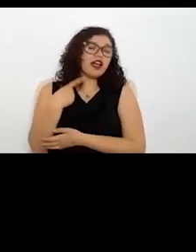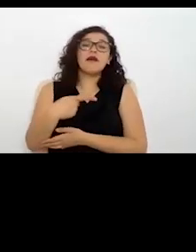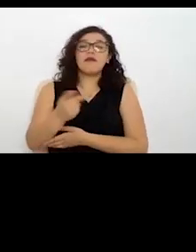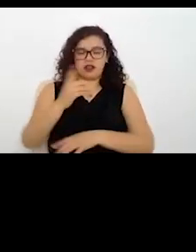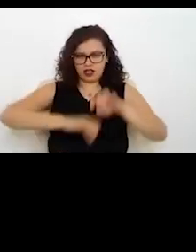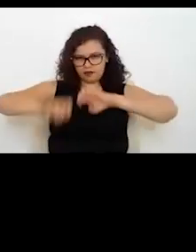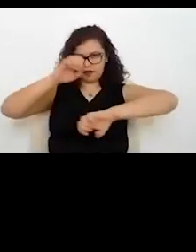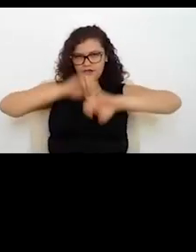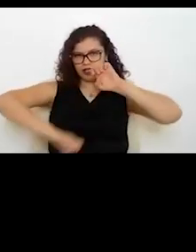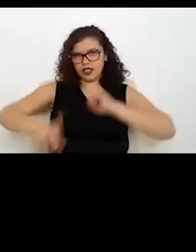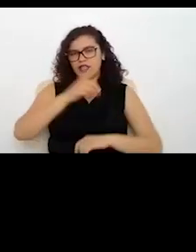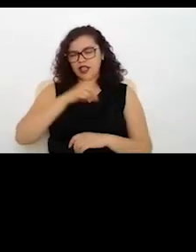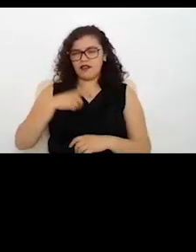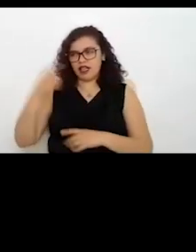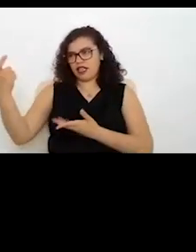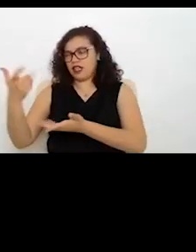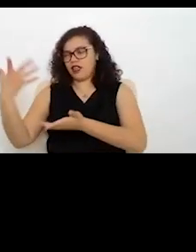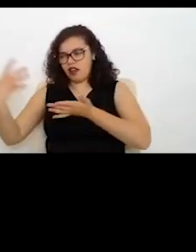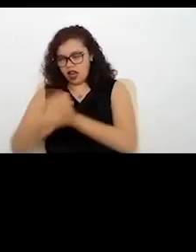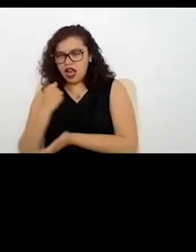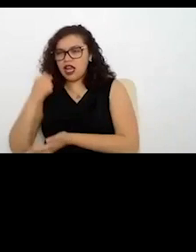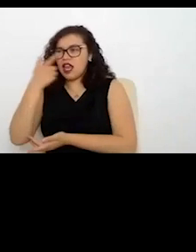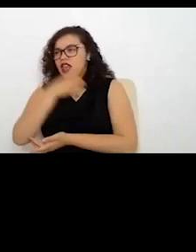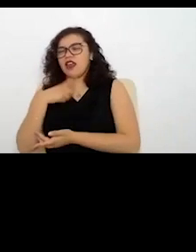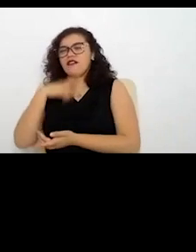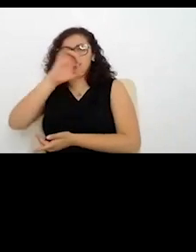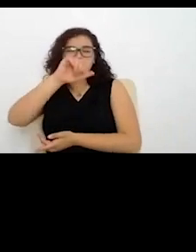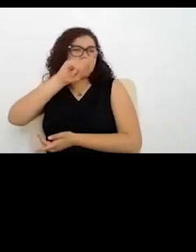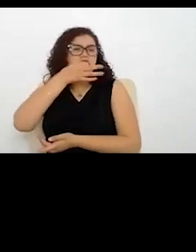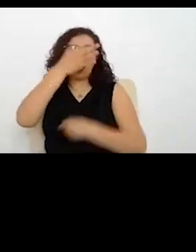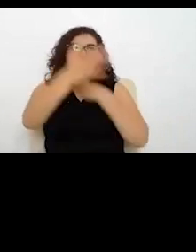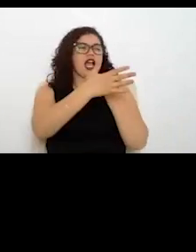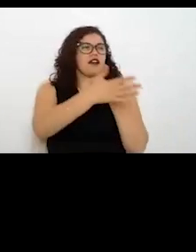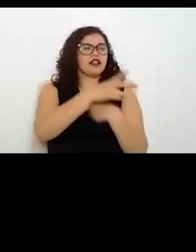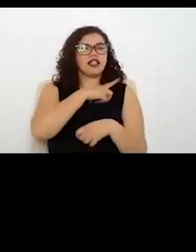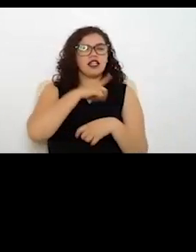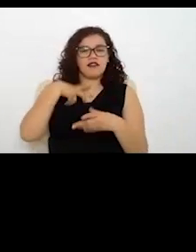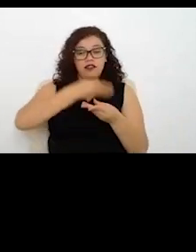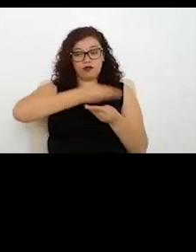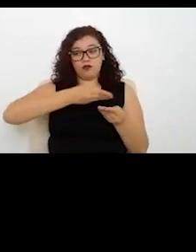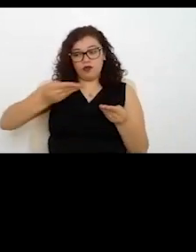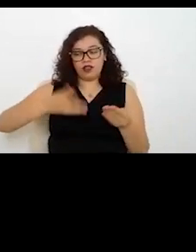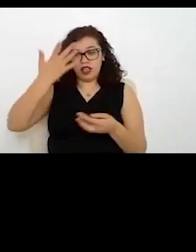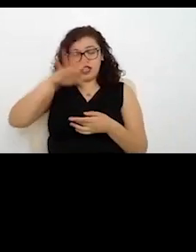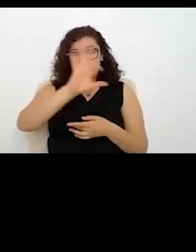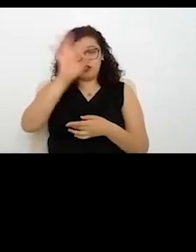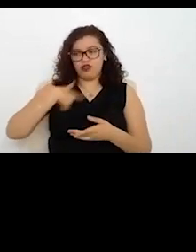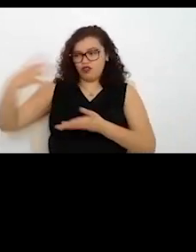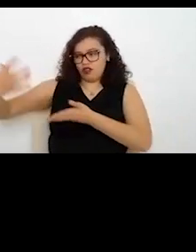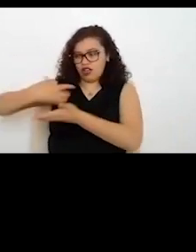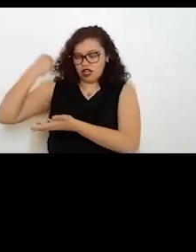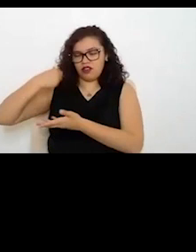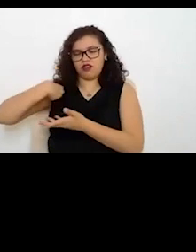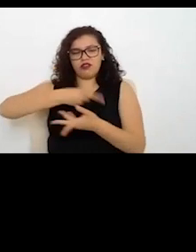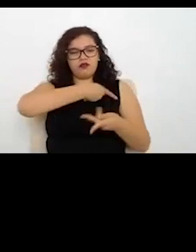tienen utilidades y que tienen que declarar y que tienen que repartir el 10% de las